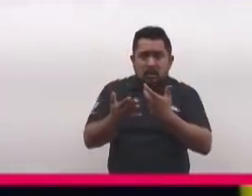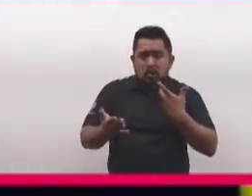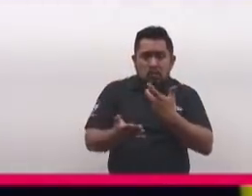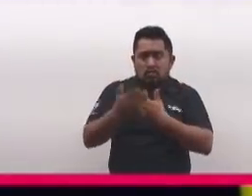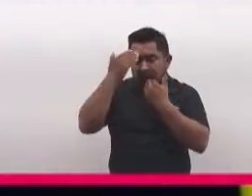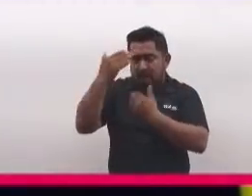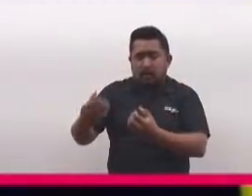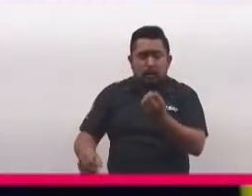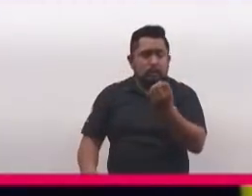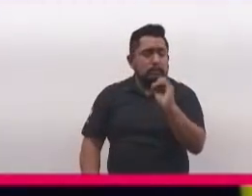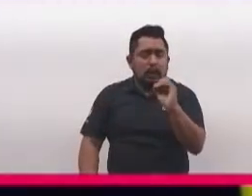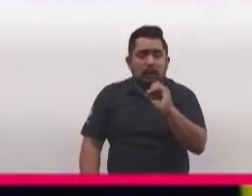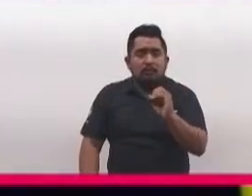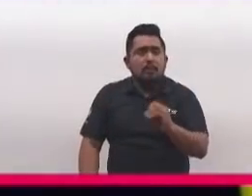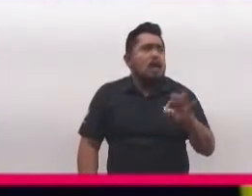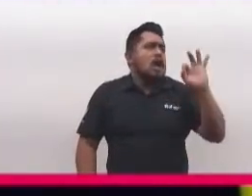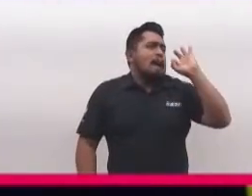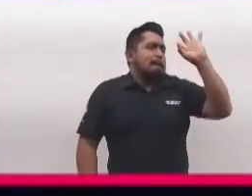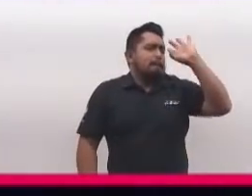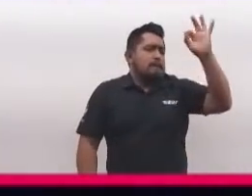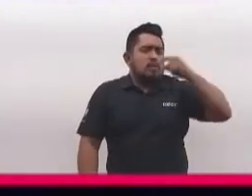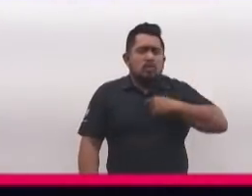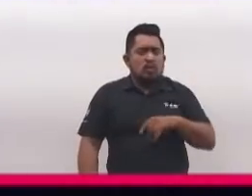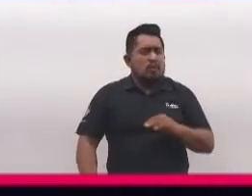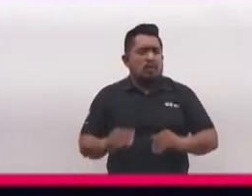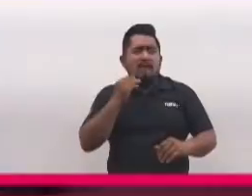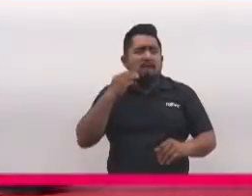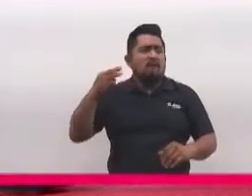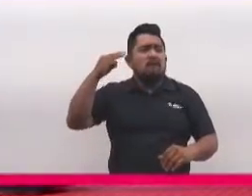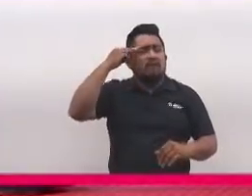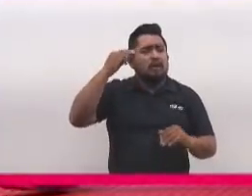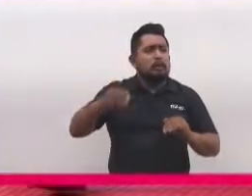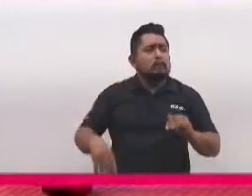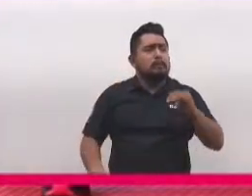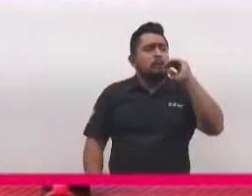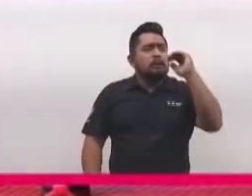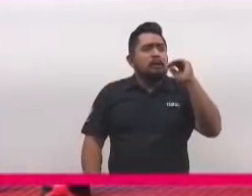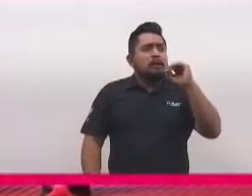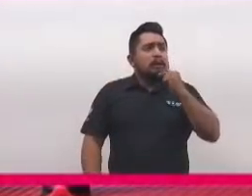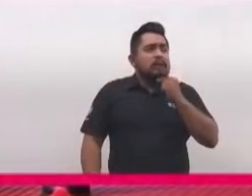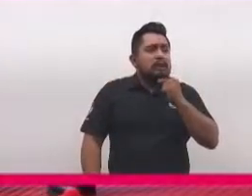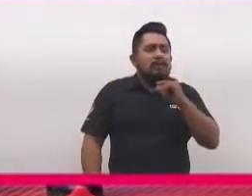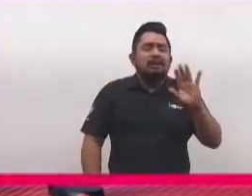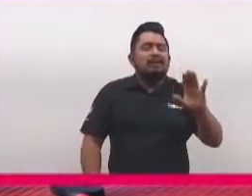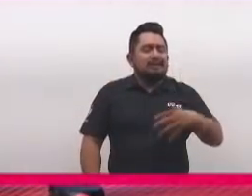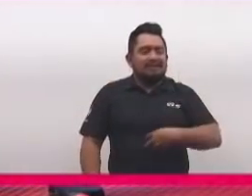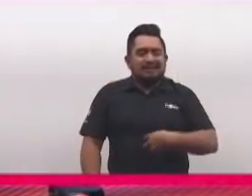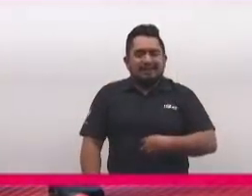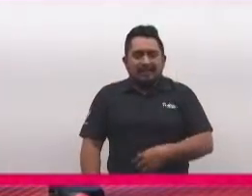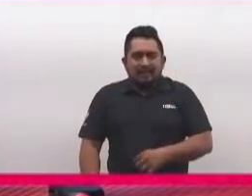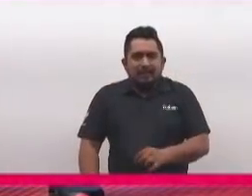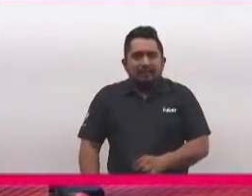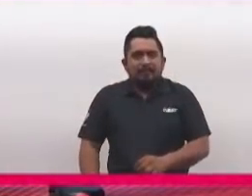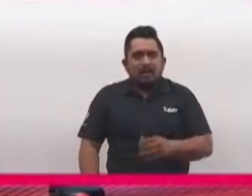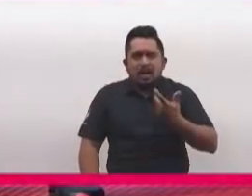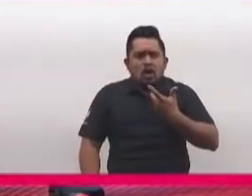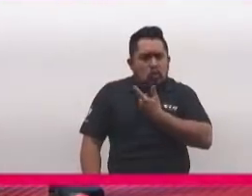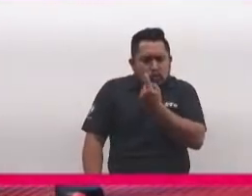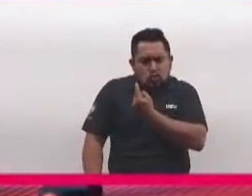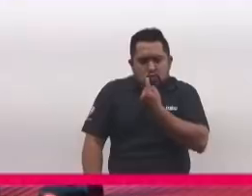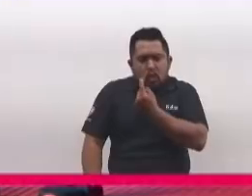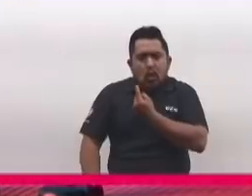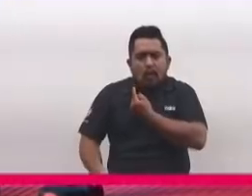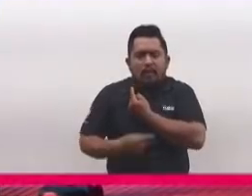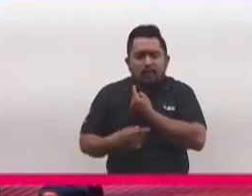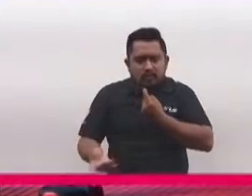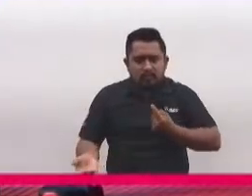10 admire pastor 1 entre más viejo no tampoco ja ja ja ja una entre más viejo más solitario por